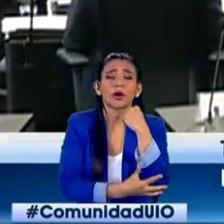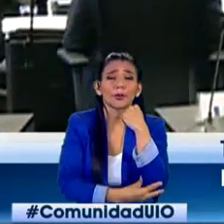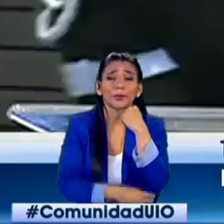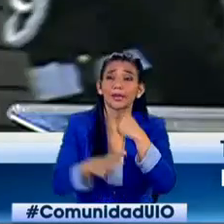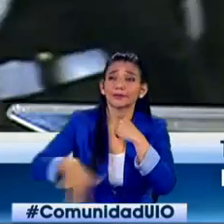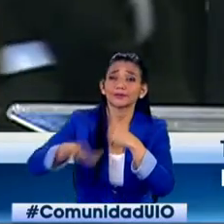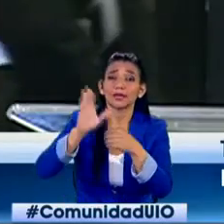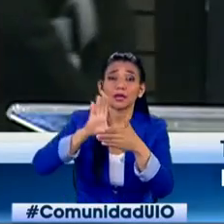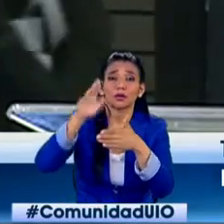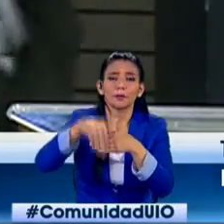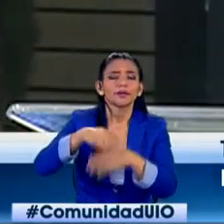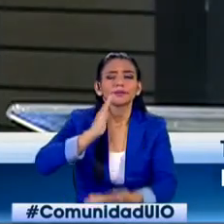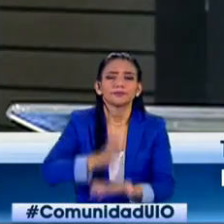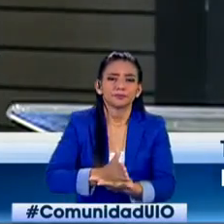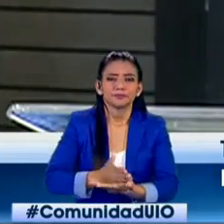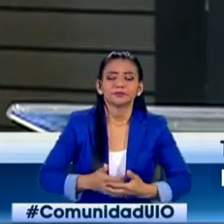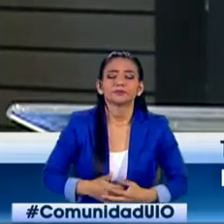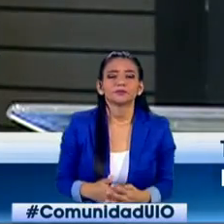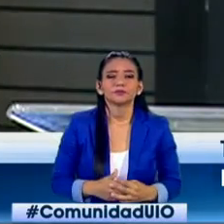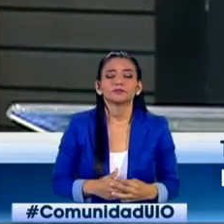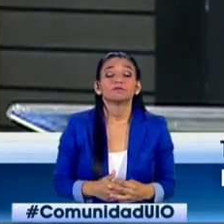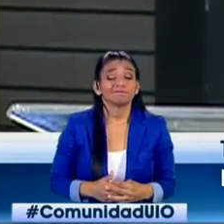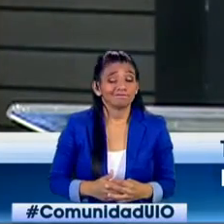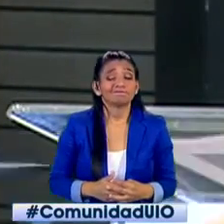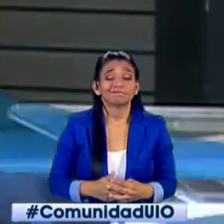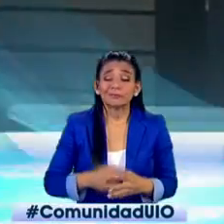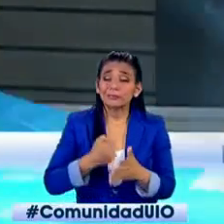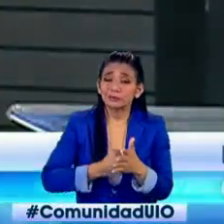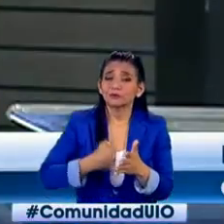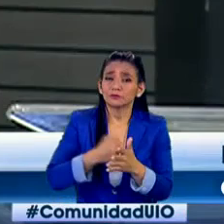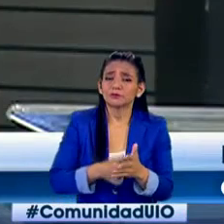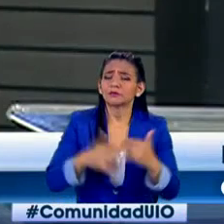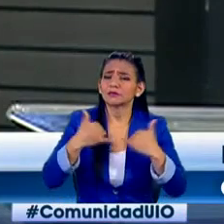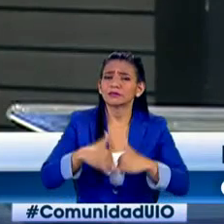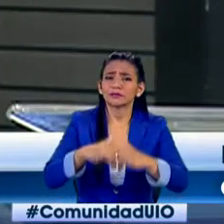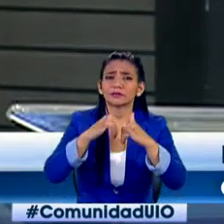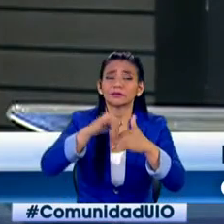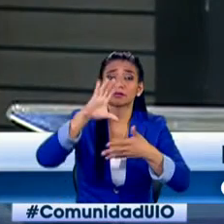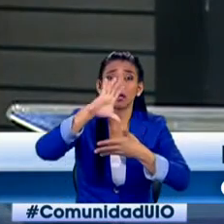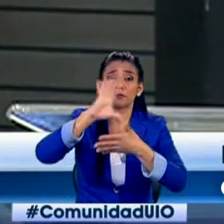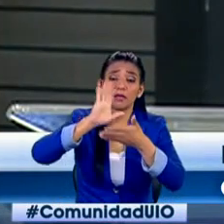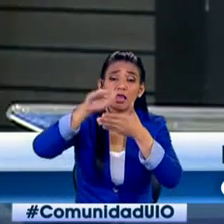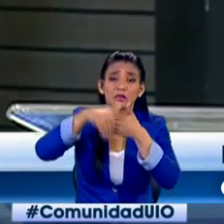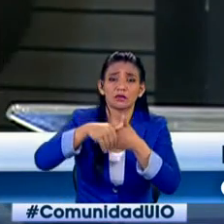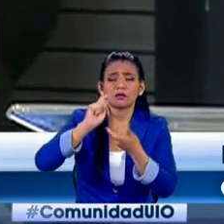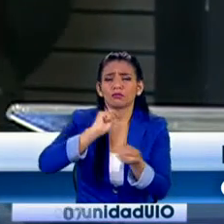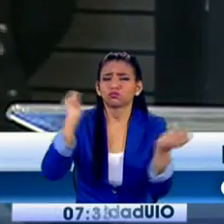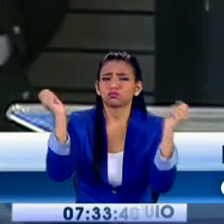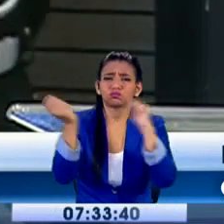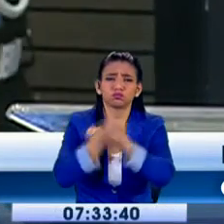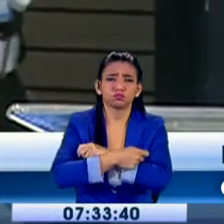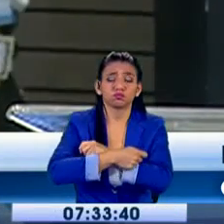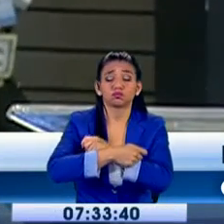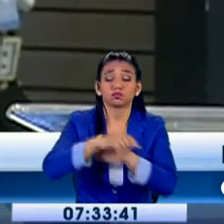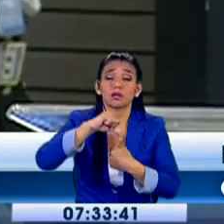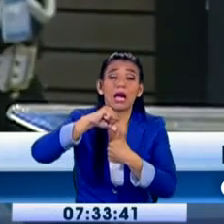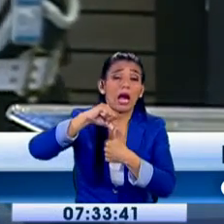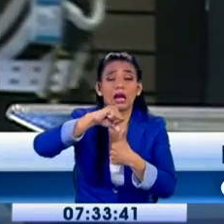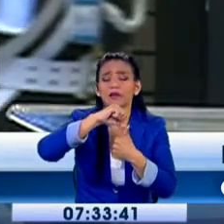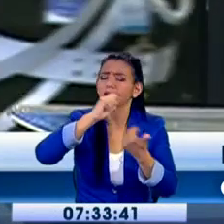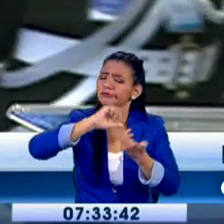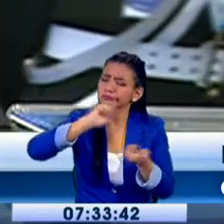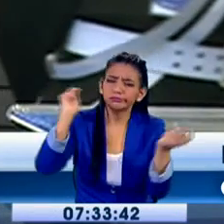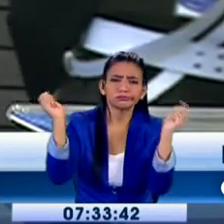en la región. Continuemos afrontando el desafío de transformar América Latina y el Caribe en una región